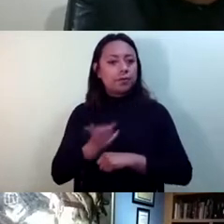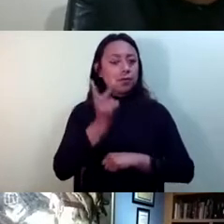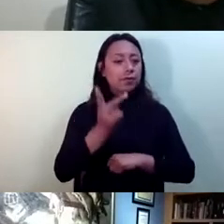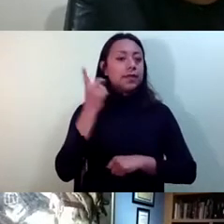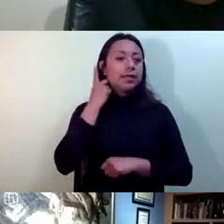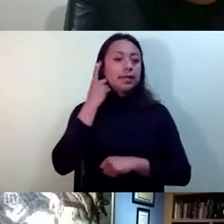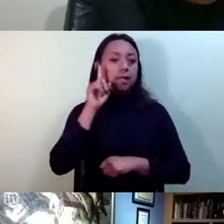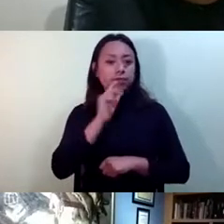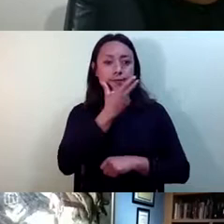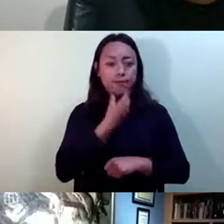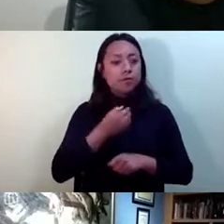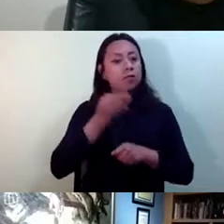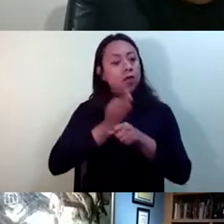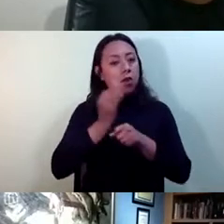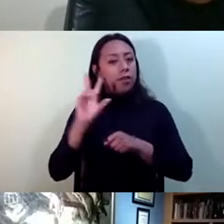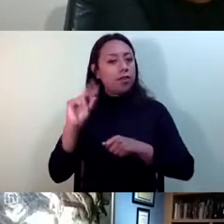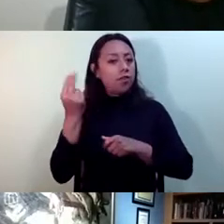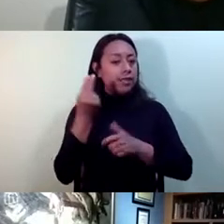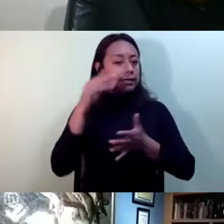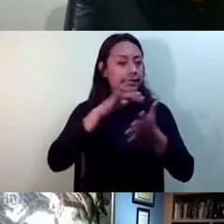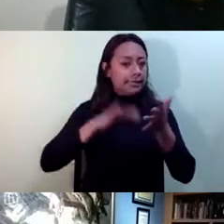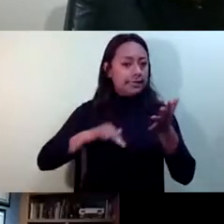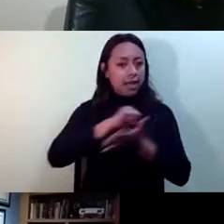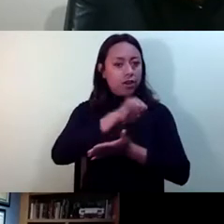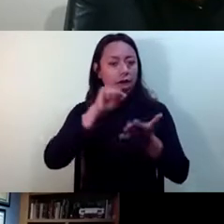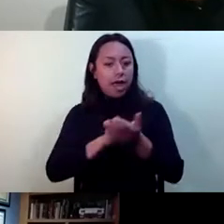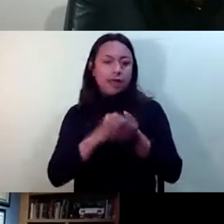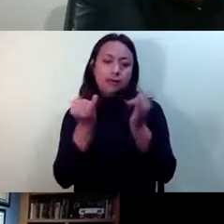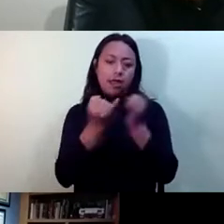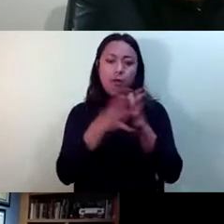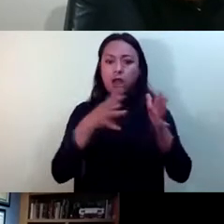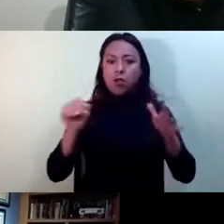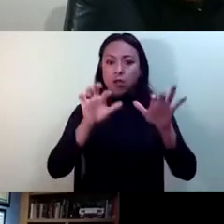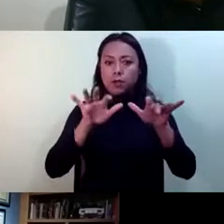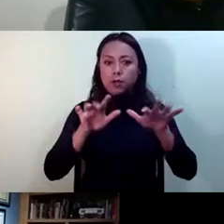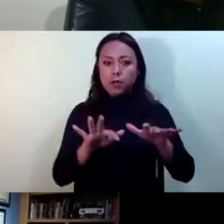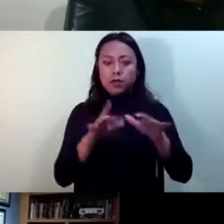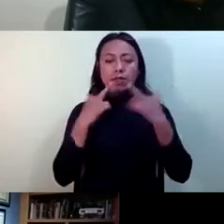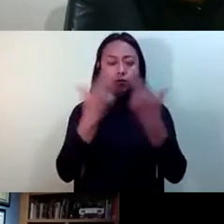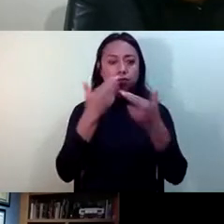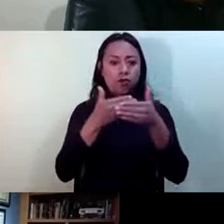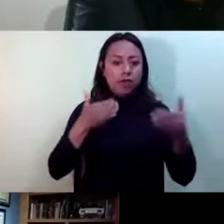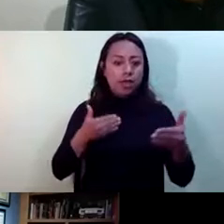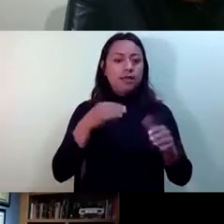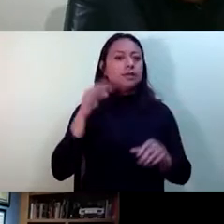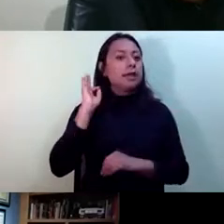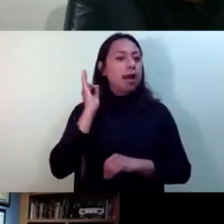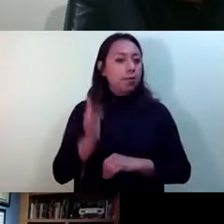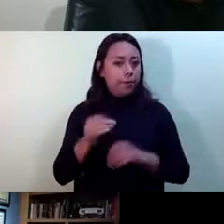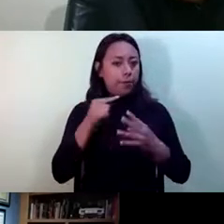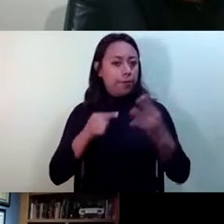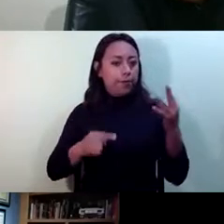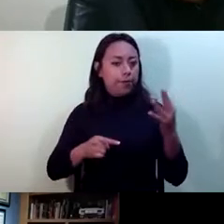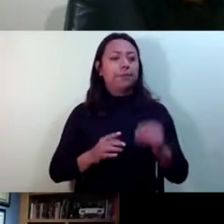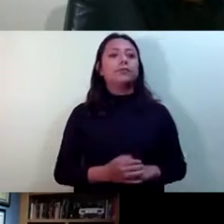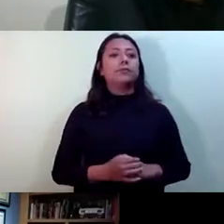y diputados si es de obviarse la lectura del acta y de la versión estenográfica de la sesión anterior y aprobarlas en sus términos. ¿Alguna diputada